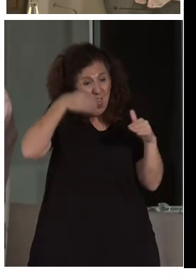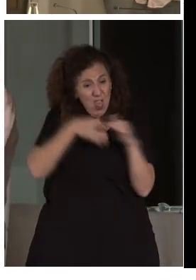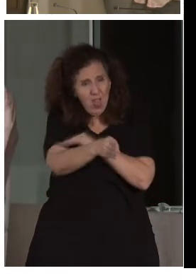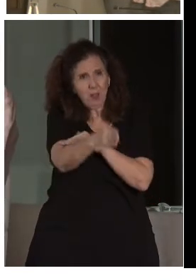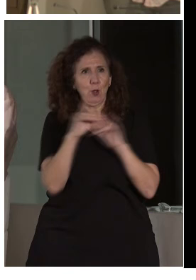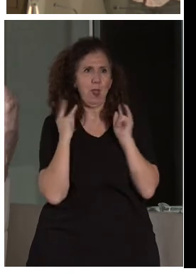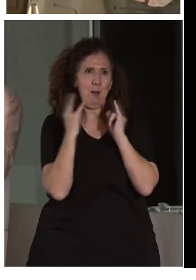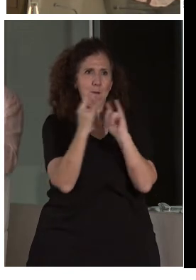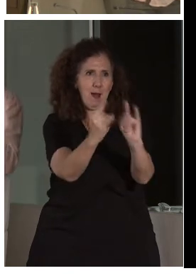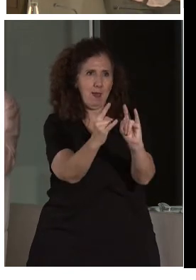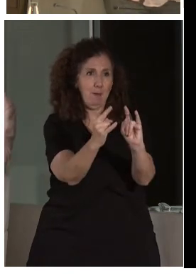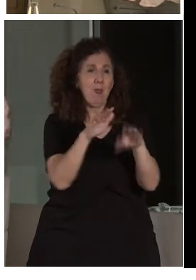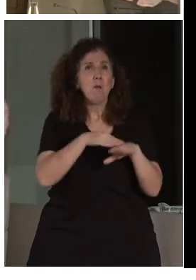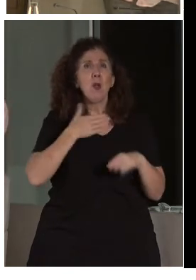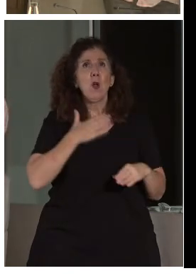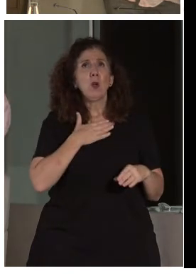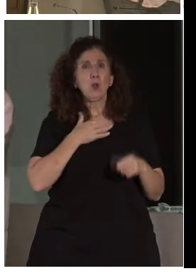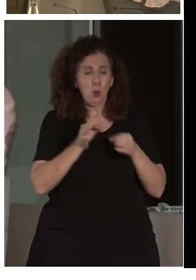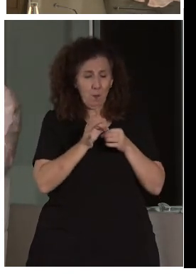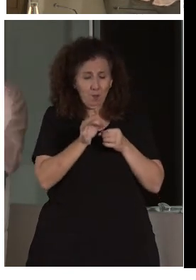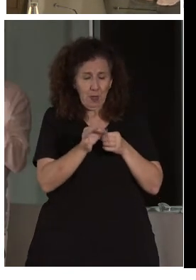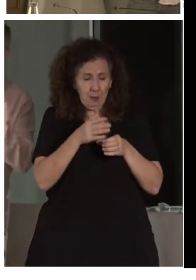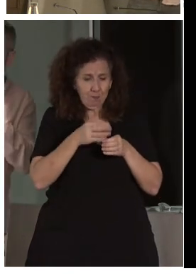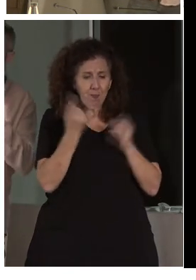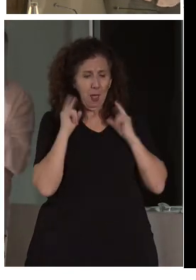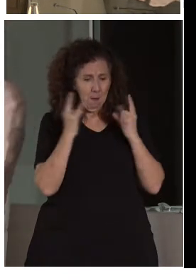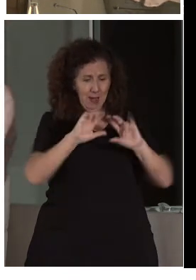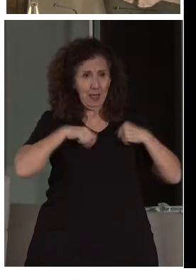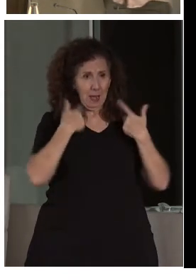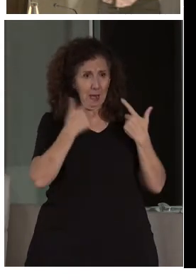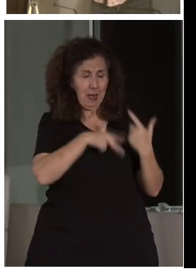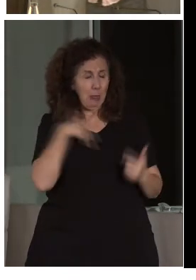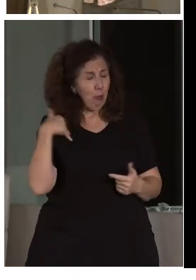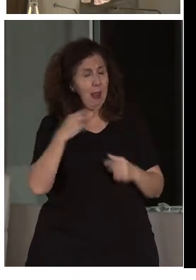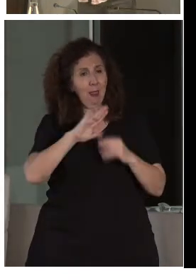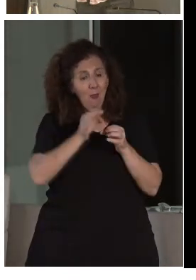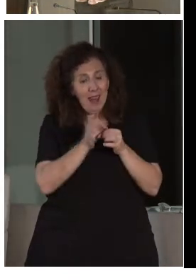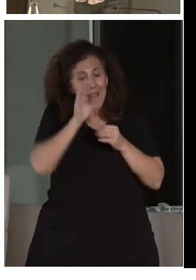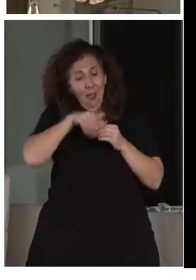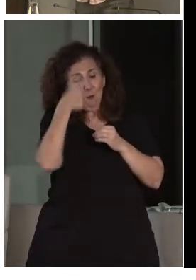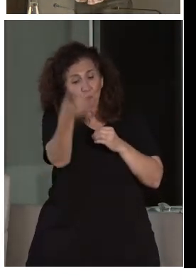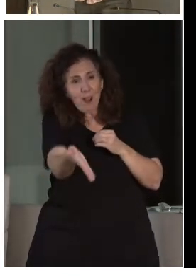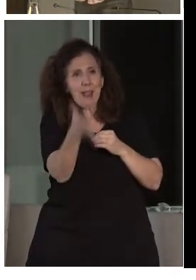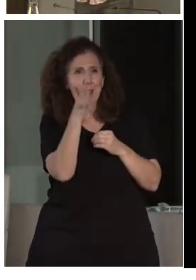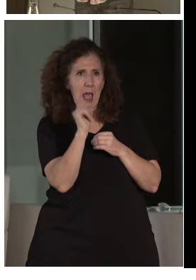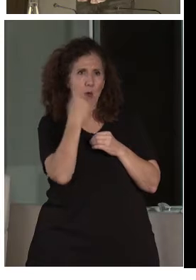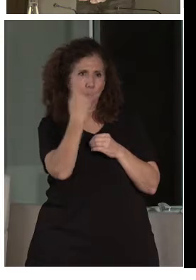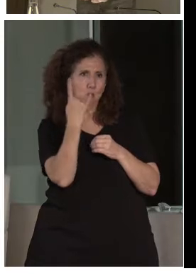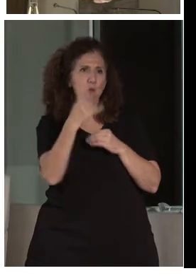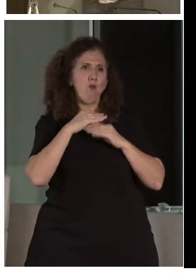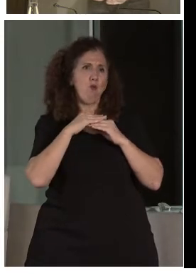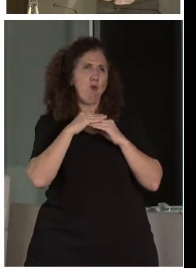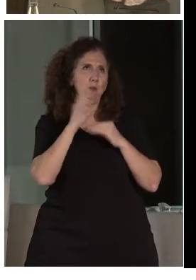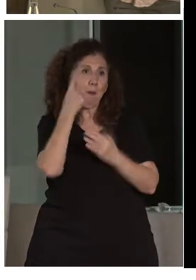¿no? Porque nosotros, el centro de visitantes no está dentro del Parque Nacional, sino que está a las afueras. ¿Ok? Entonces, ¿qué es lo que vas? Pues lo mismo, un curso